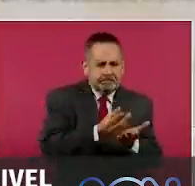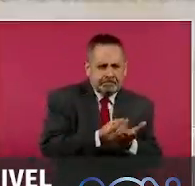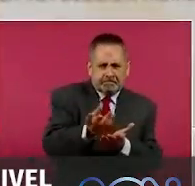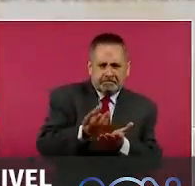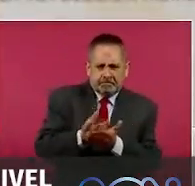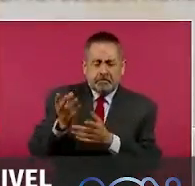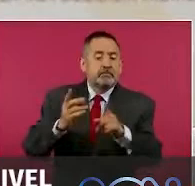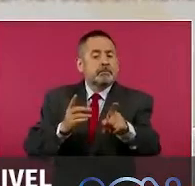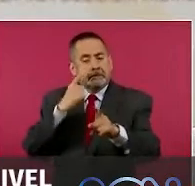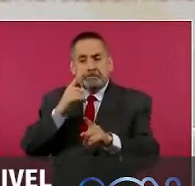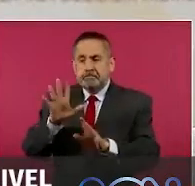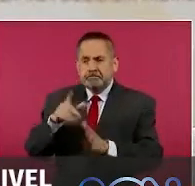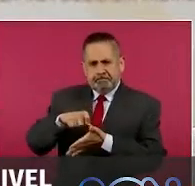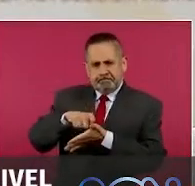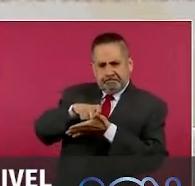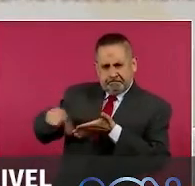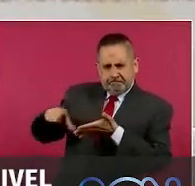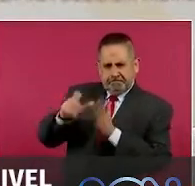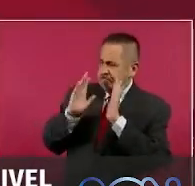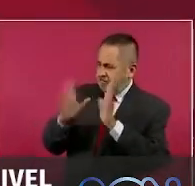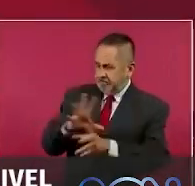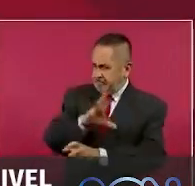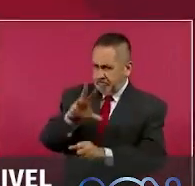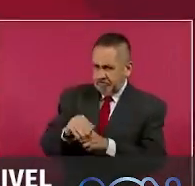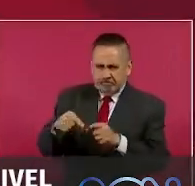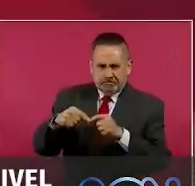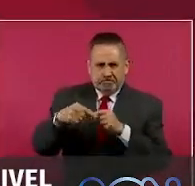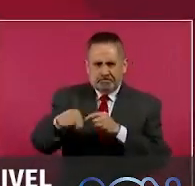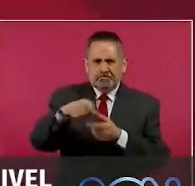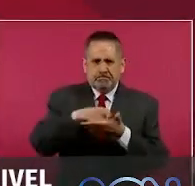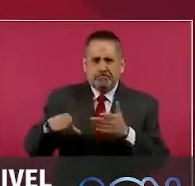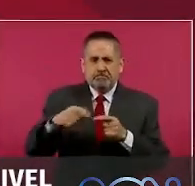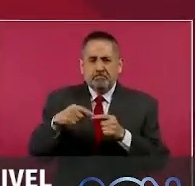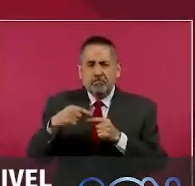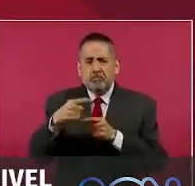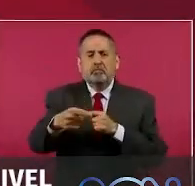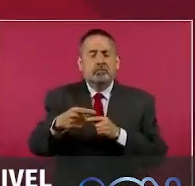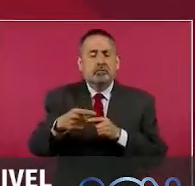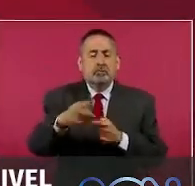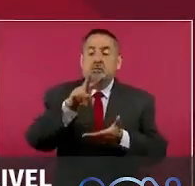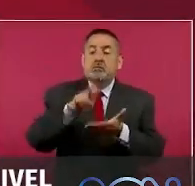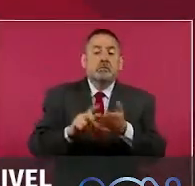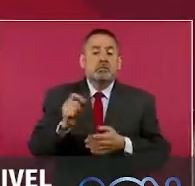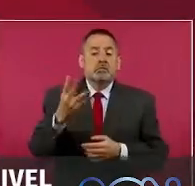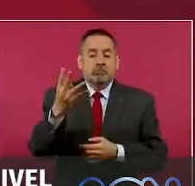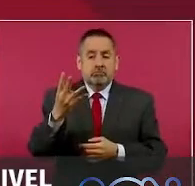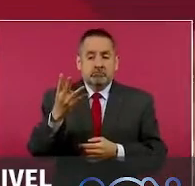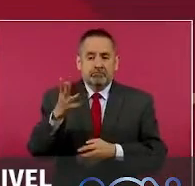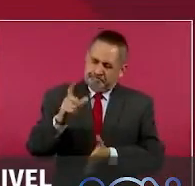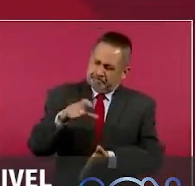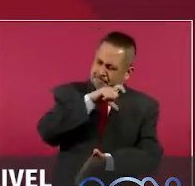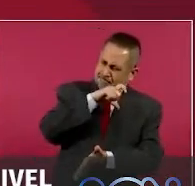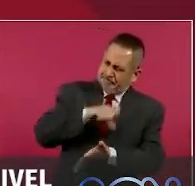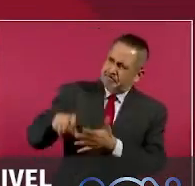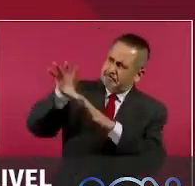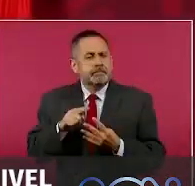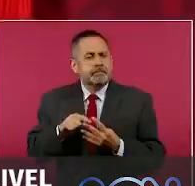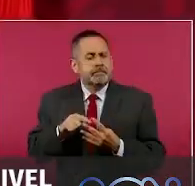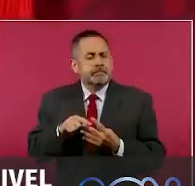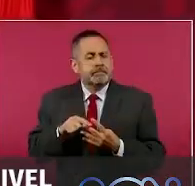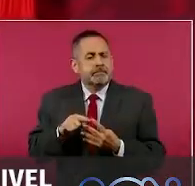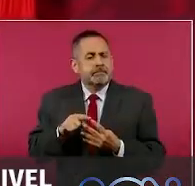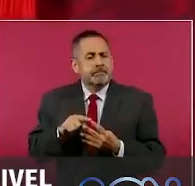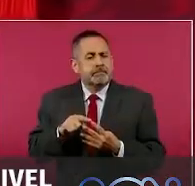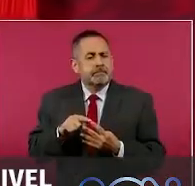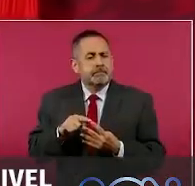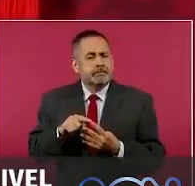denuncia. Además, la Suprema Corte tiene un sistema electrónico de denuncia, que fue donde la presenté, y el sistema